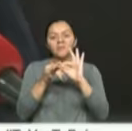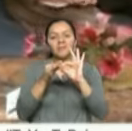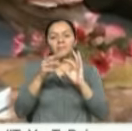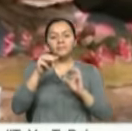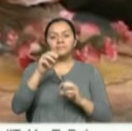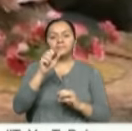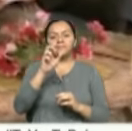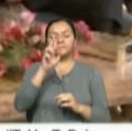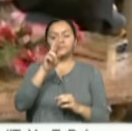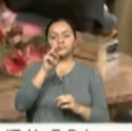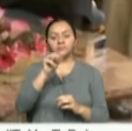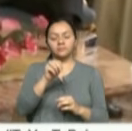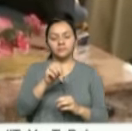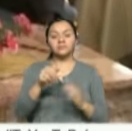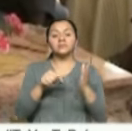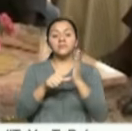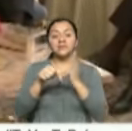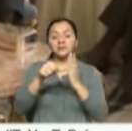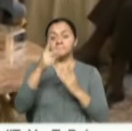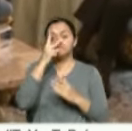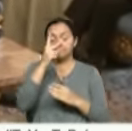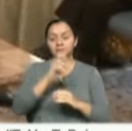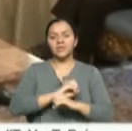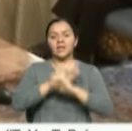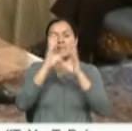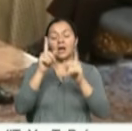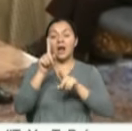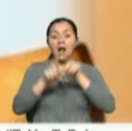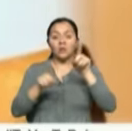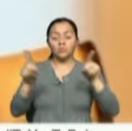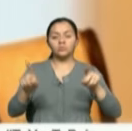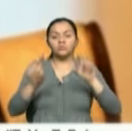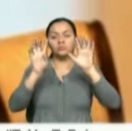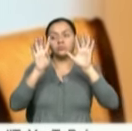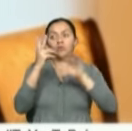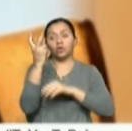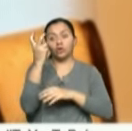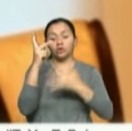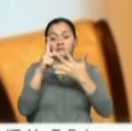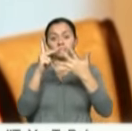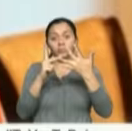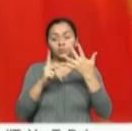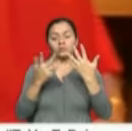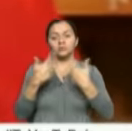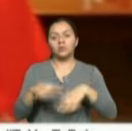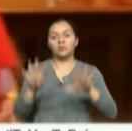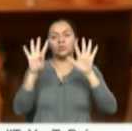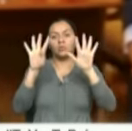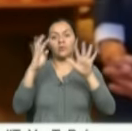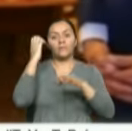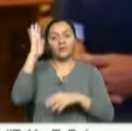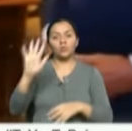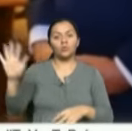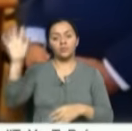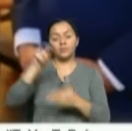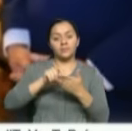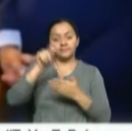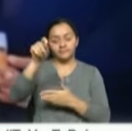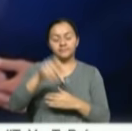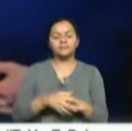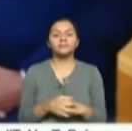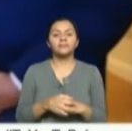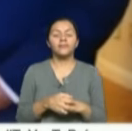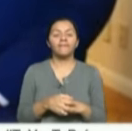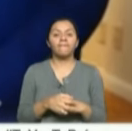Malmström. El ministro también manifestó que ya se han superado 9 de los 12 puntos observados por la Unión Europea. El